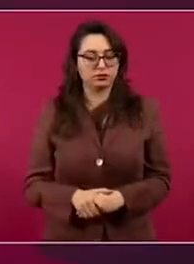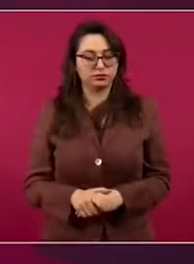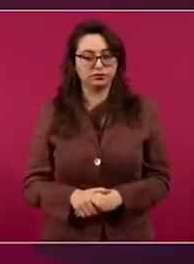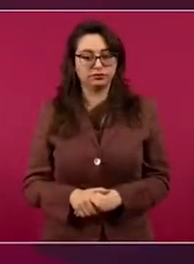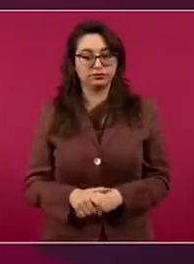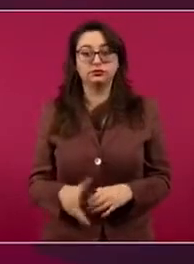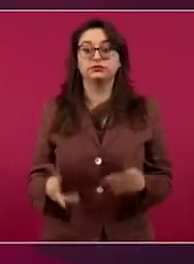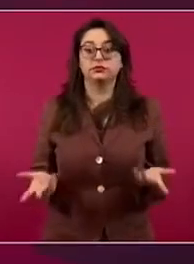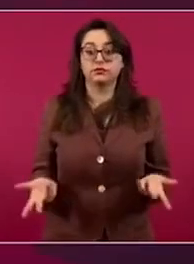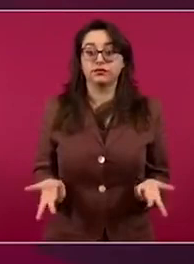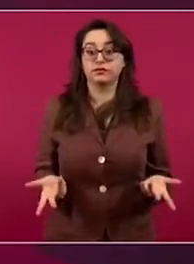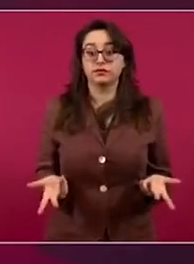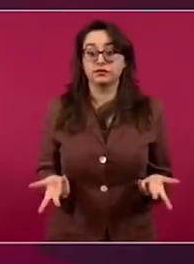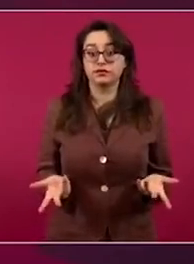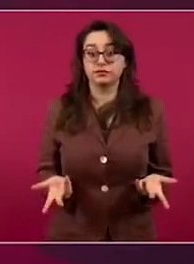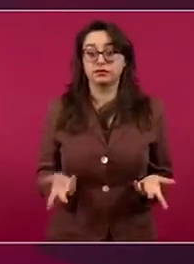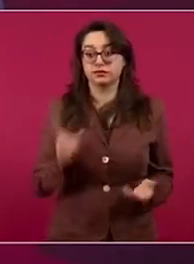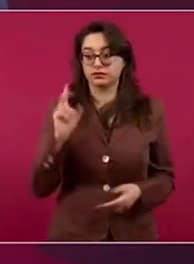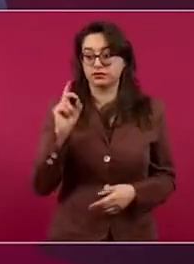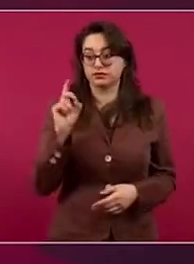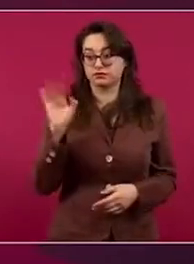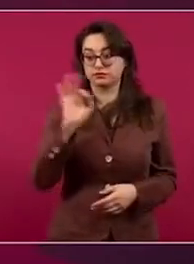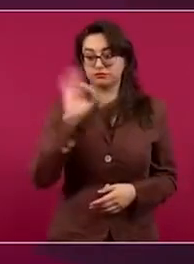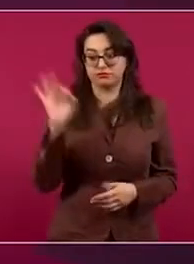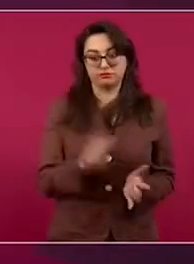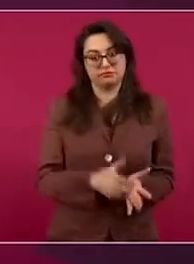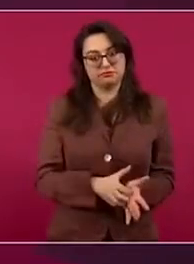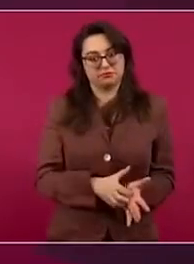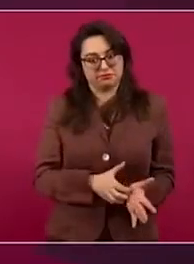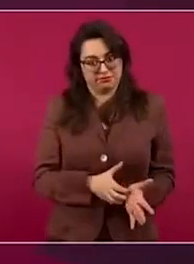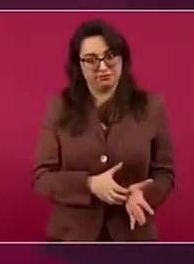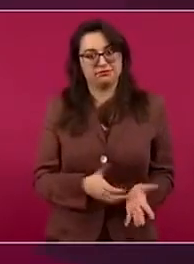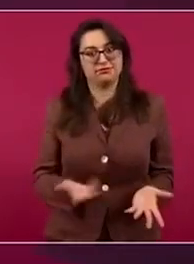Entonces, los 6,000 millones de dólares,